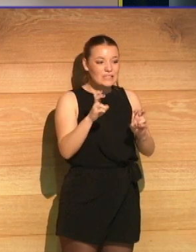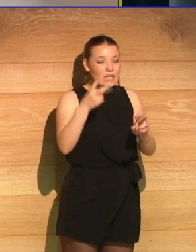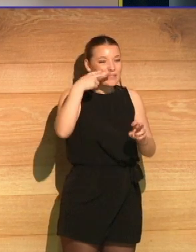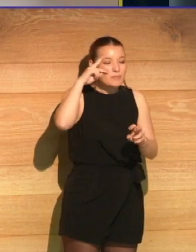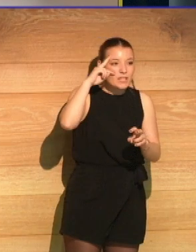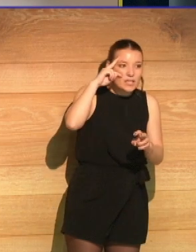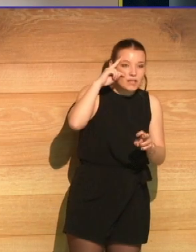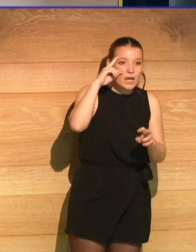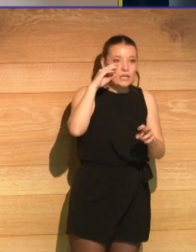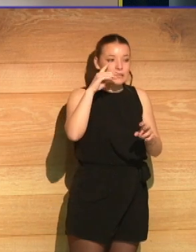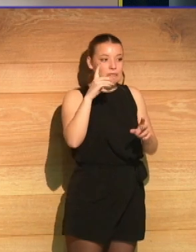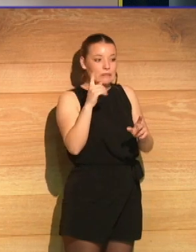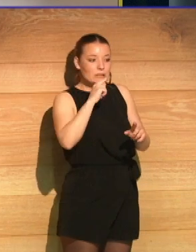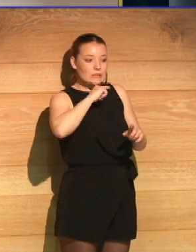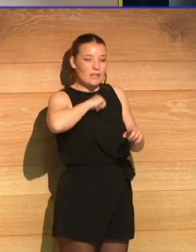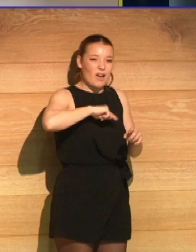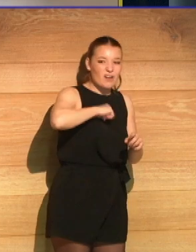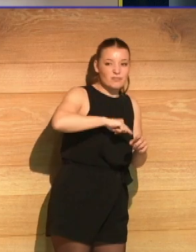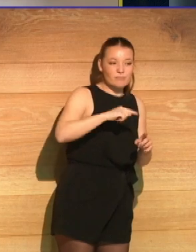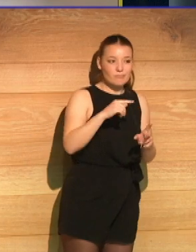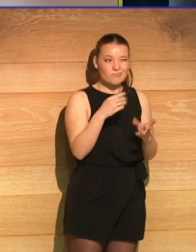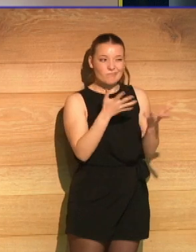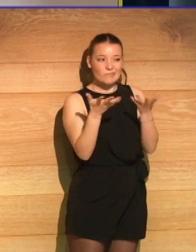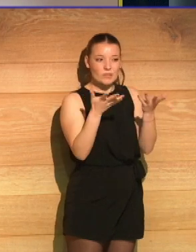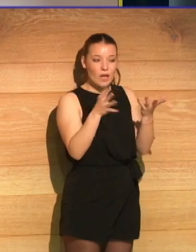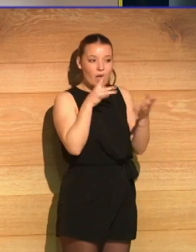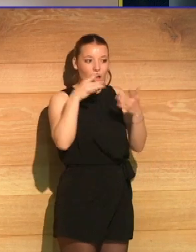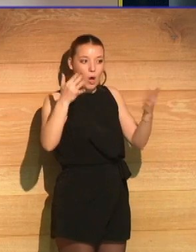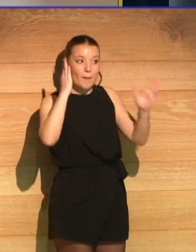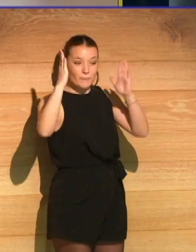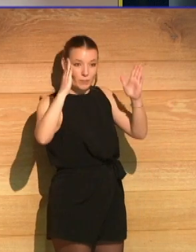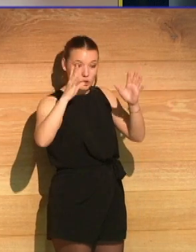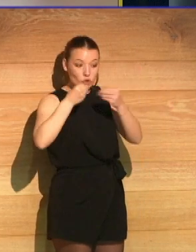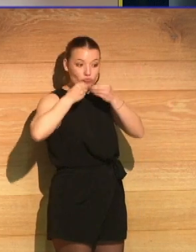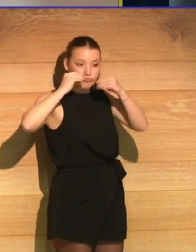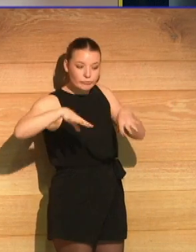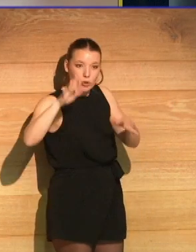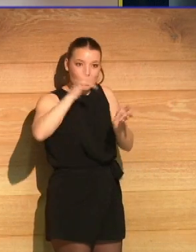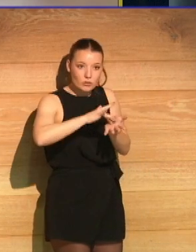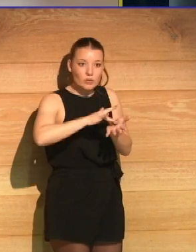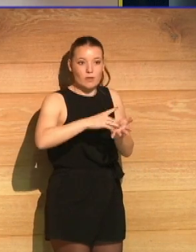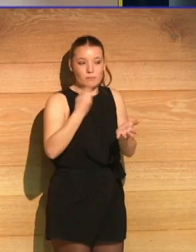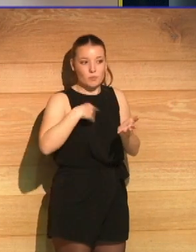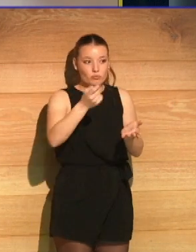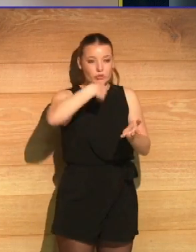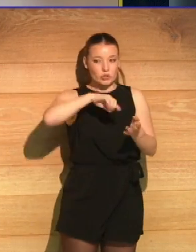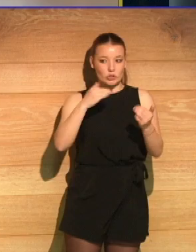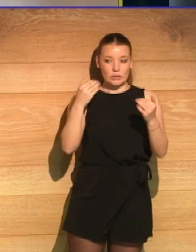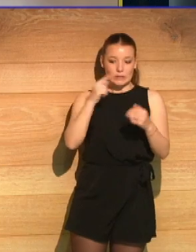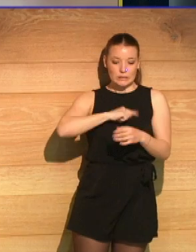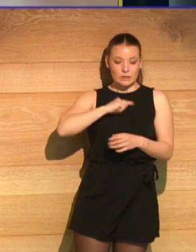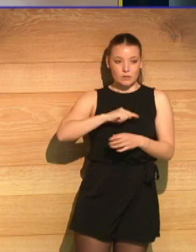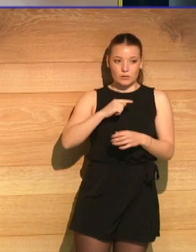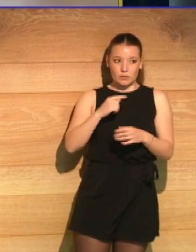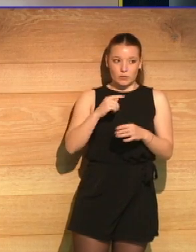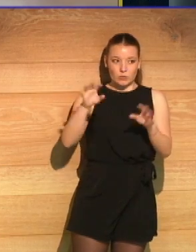determinado sentido de ánimo de vivir en este mundo, en este momento en la historia en que sentimos que el peso de nuestra manera de vida